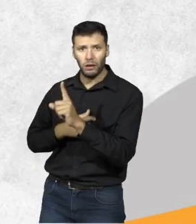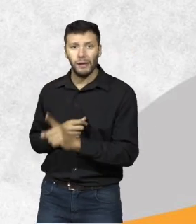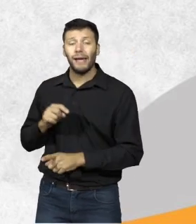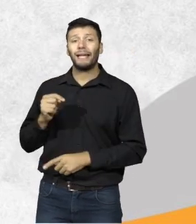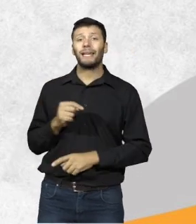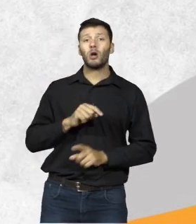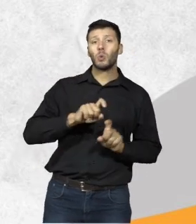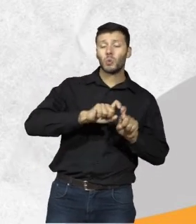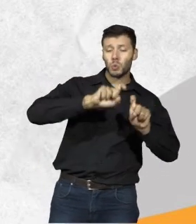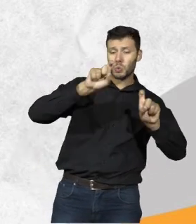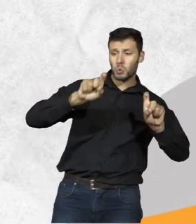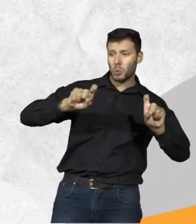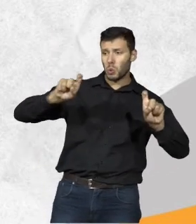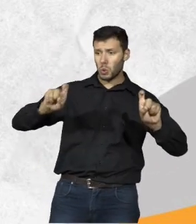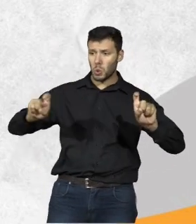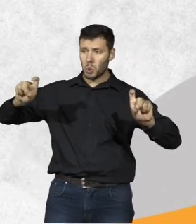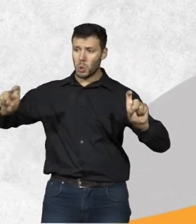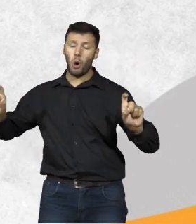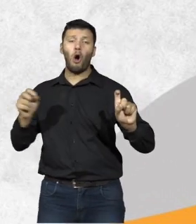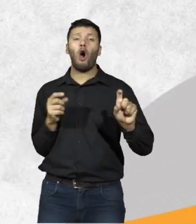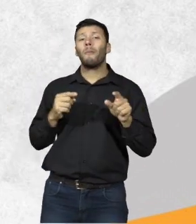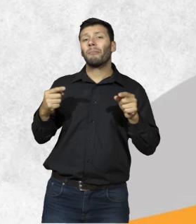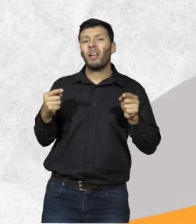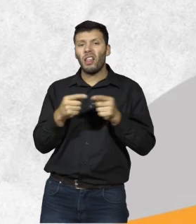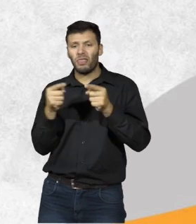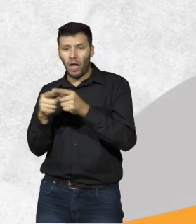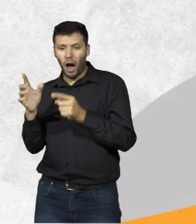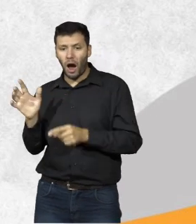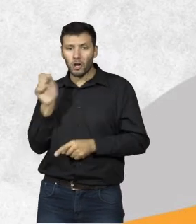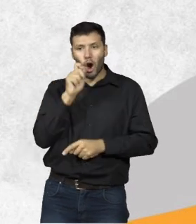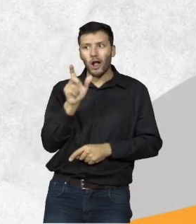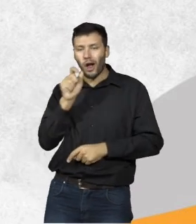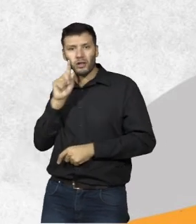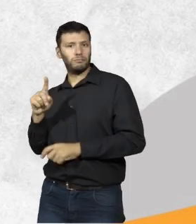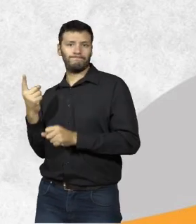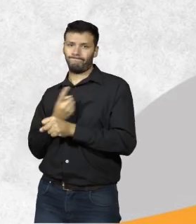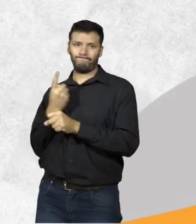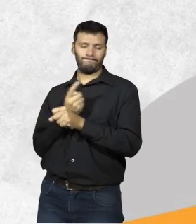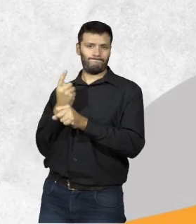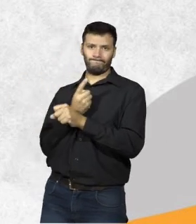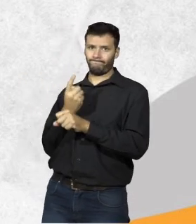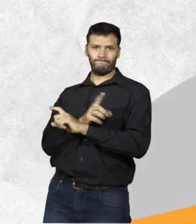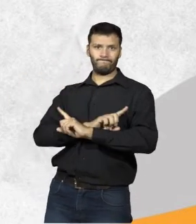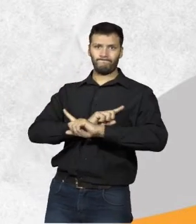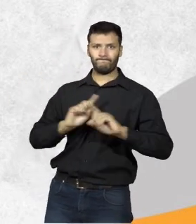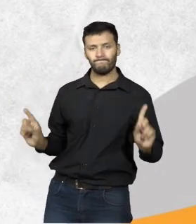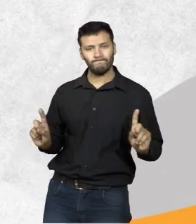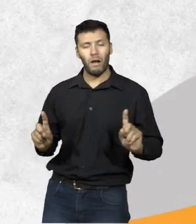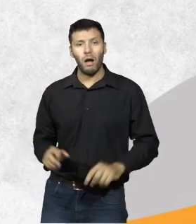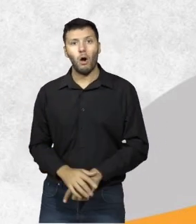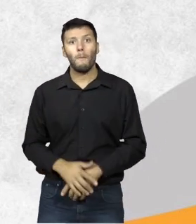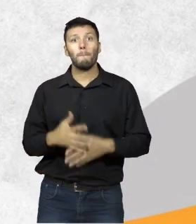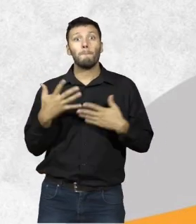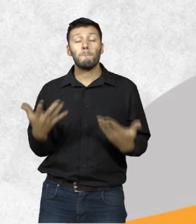ahora en conseguir esos objetivos, como lo hablaron anteriormente, se le aplica la